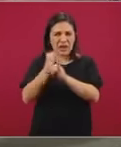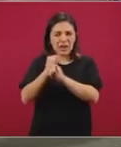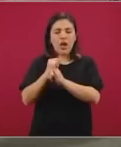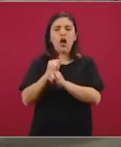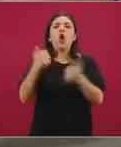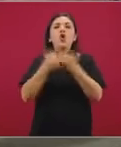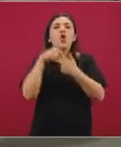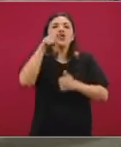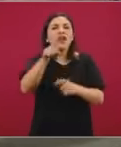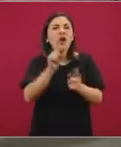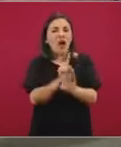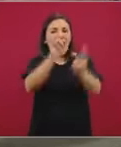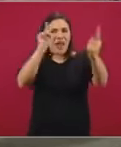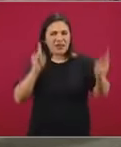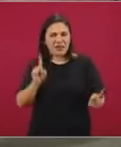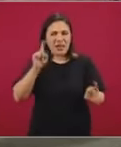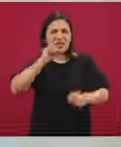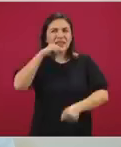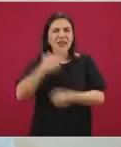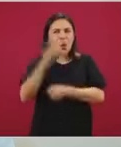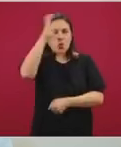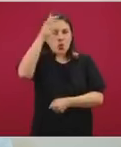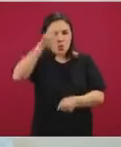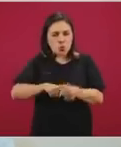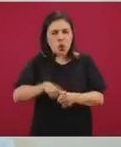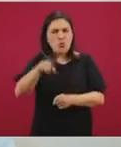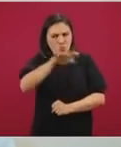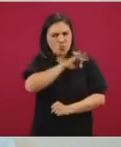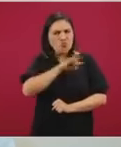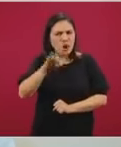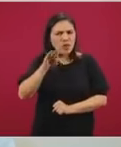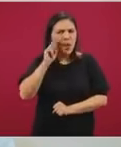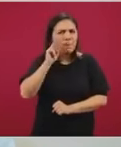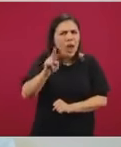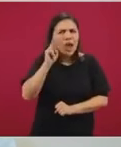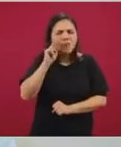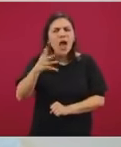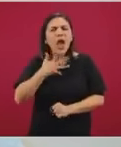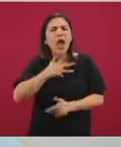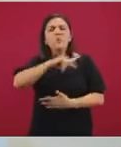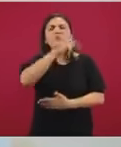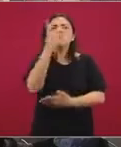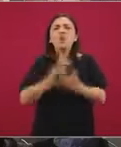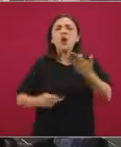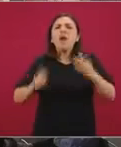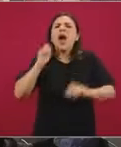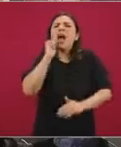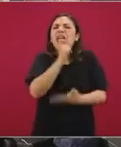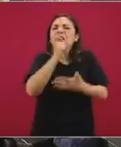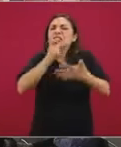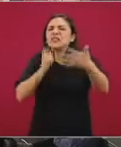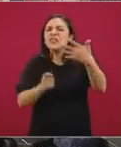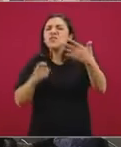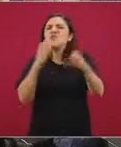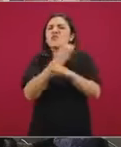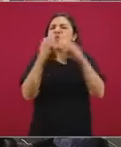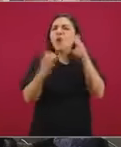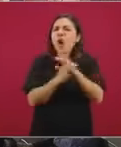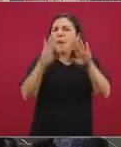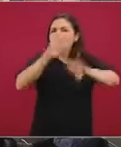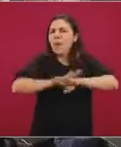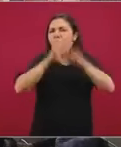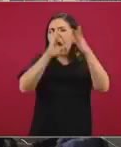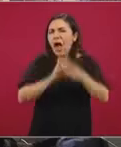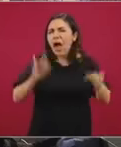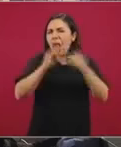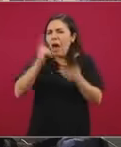la distancia de la Secretaría de Cultura del Gobierno Federal, pueden ustedes encontrar la programación y todos los detalles que va